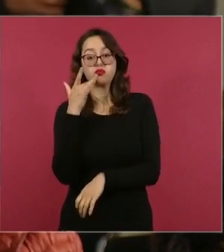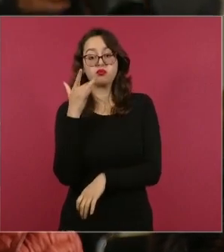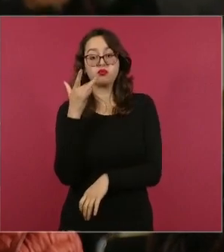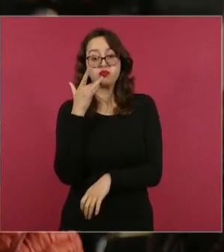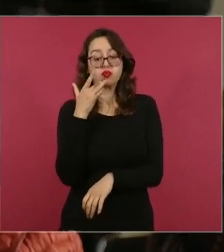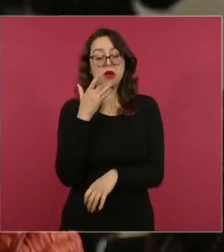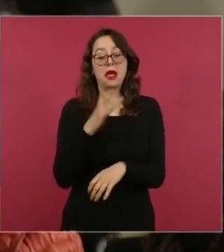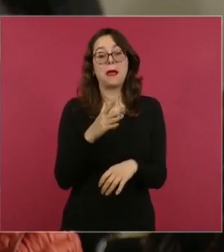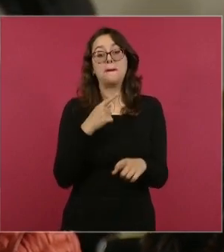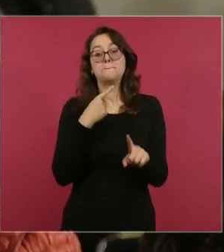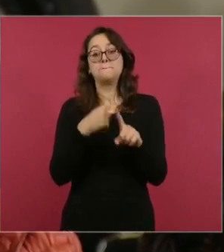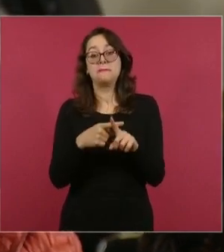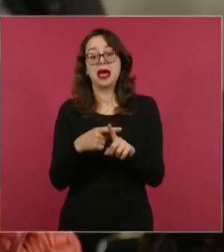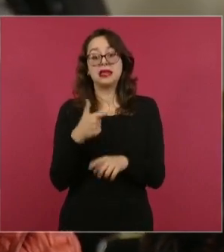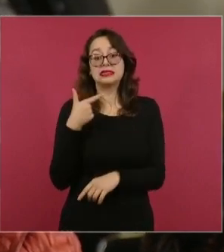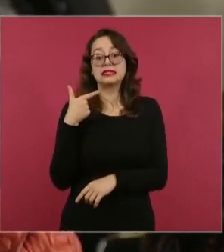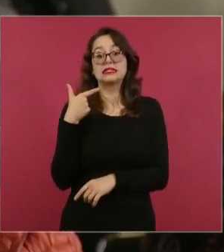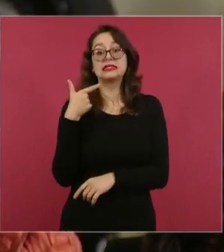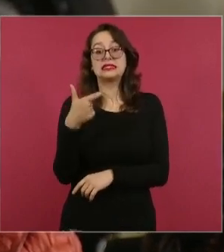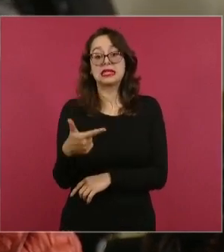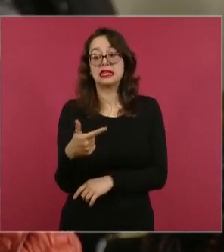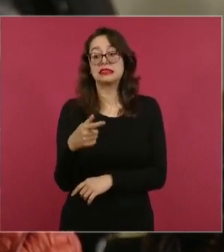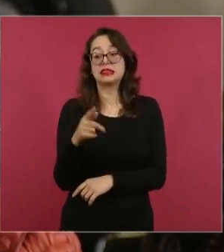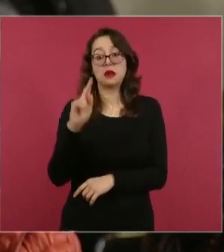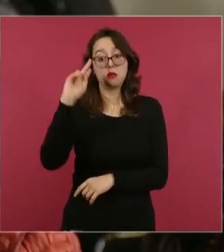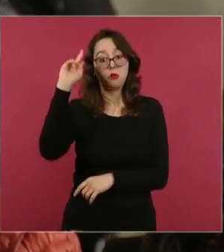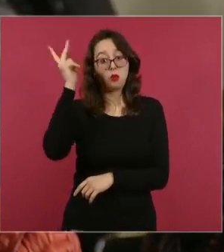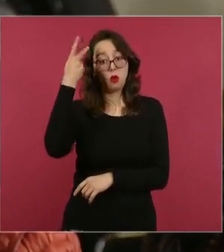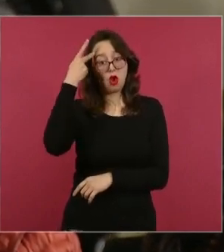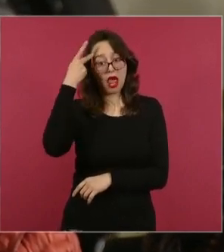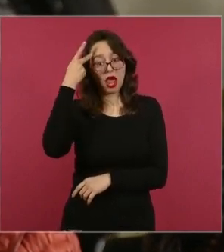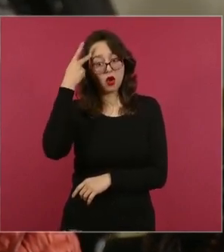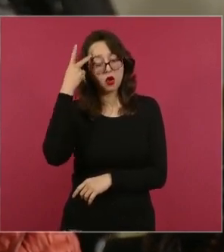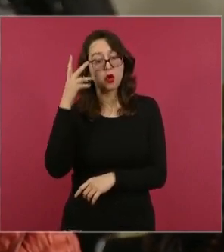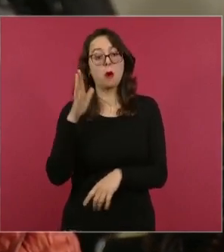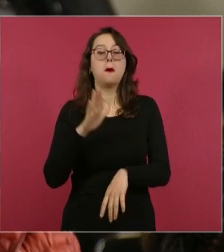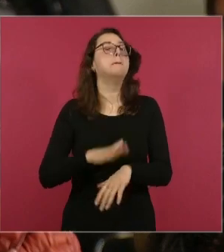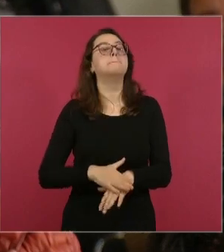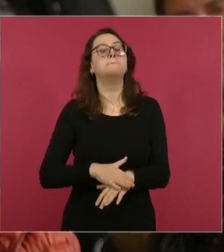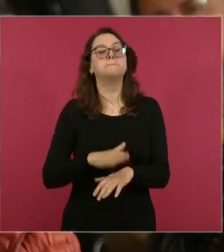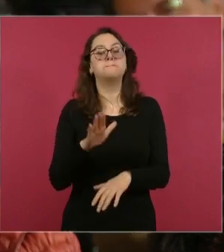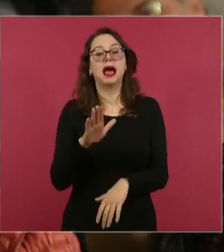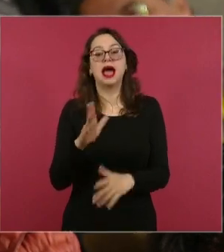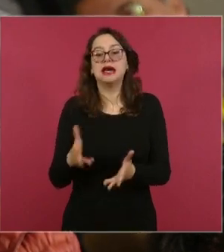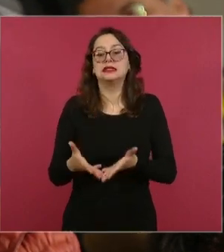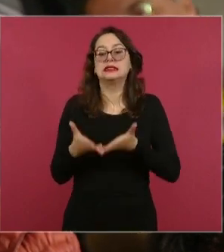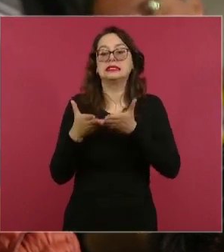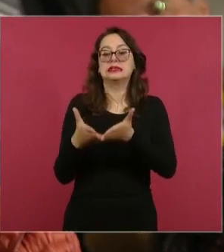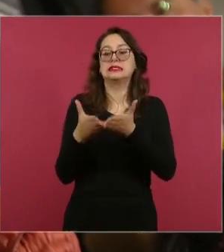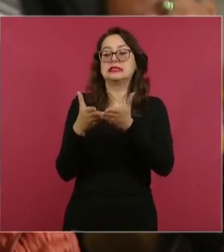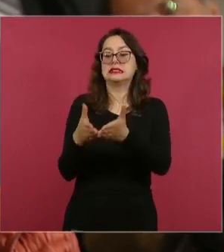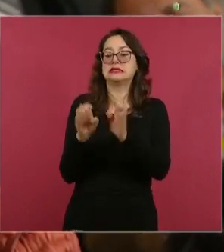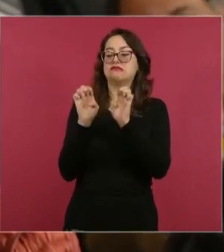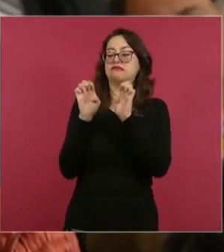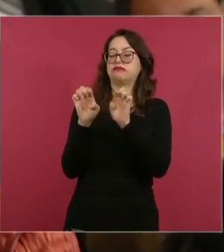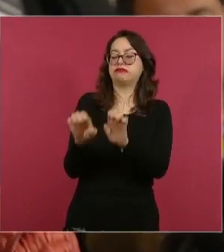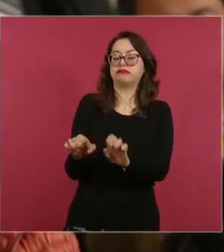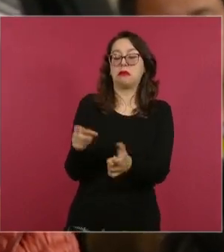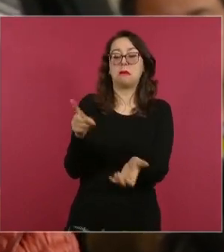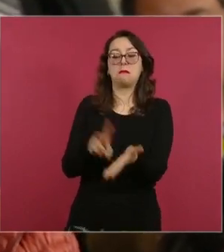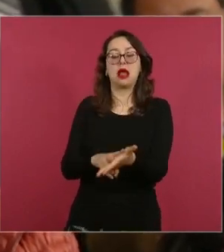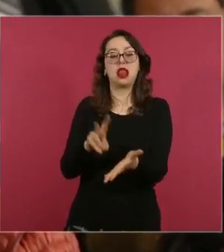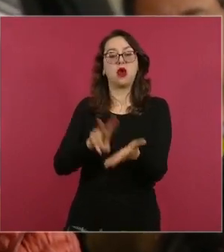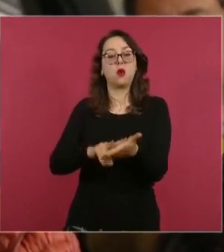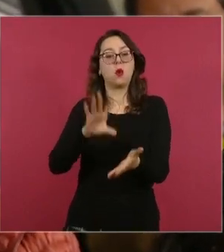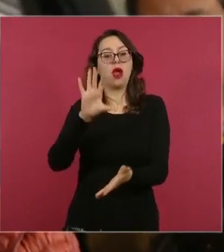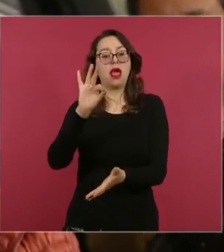en la Colonia Polanco en la misma Ciudad de México un lujoso yate valuado con 40 millones de